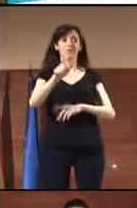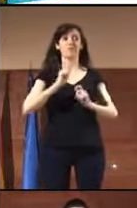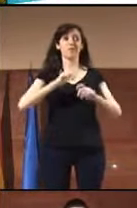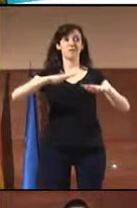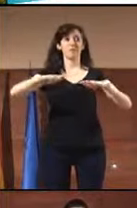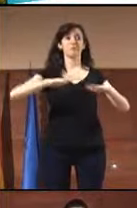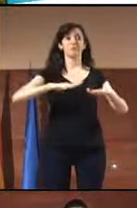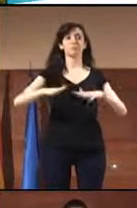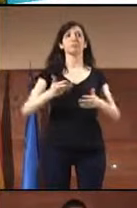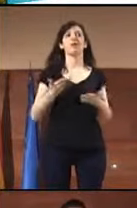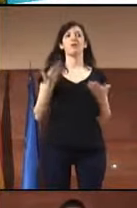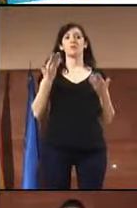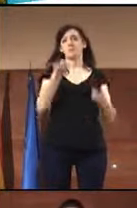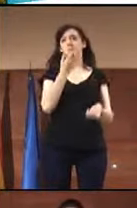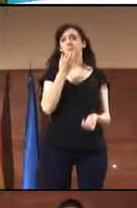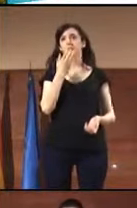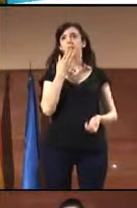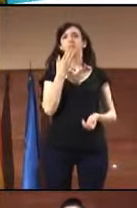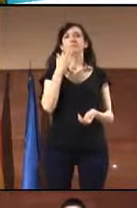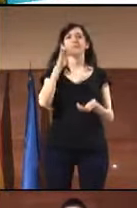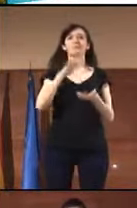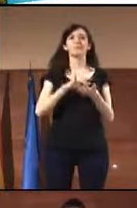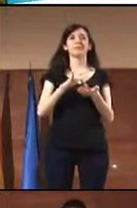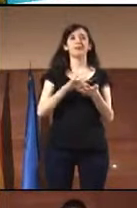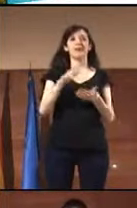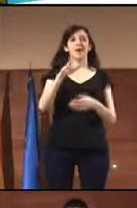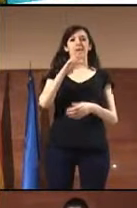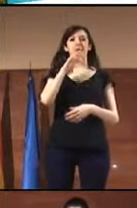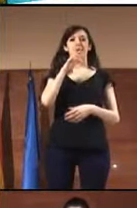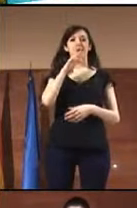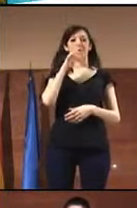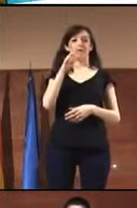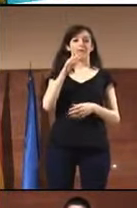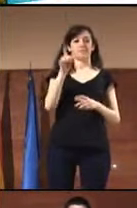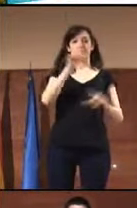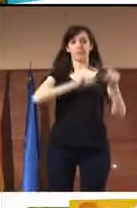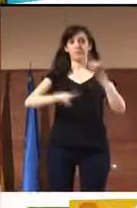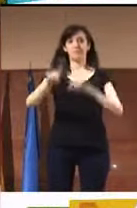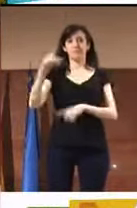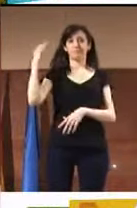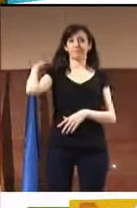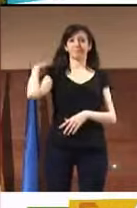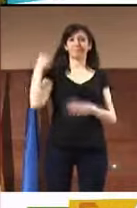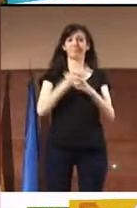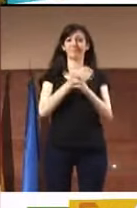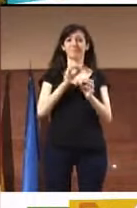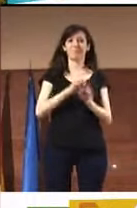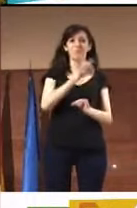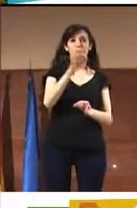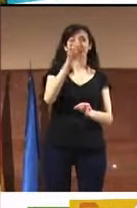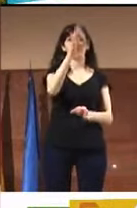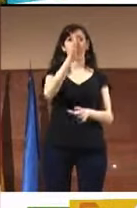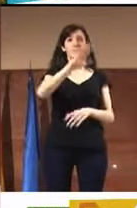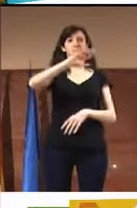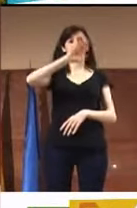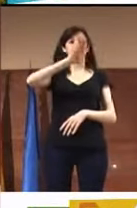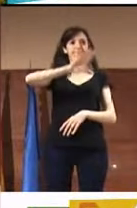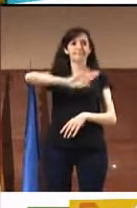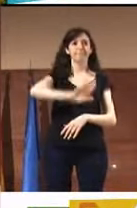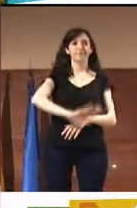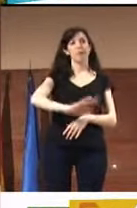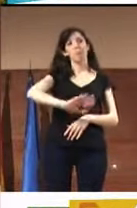que tenga hernia, para gente que tenga problemas de columna, para gente que simplemente tenga la columna o la curvatura un poco más alta, un poco más